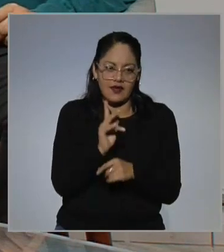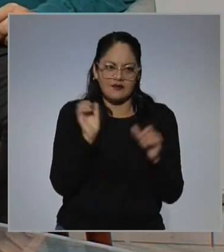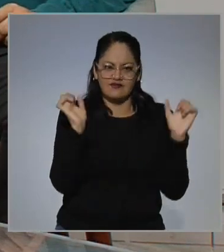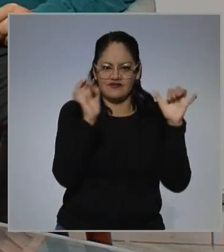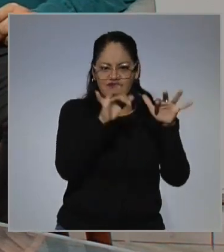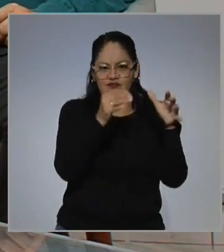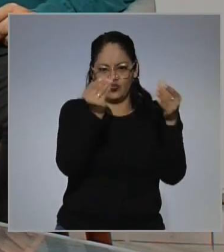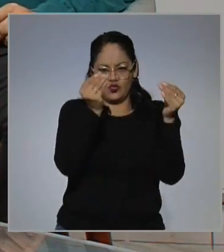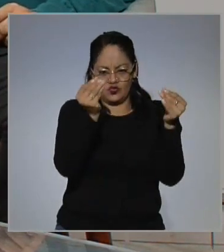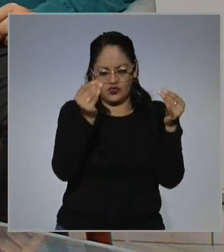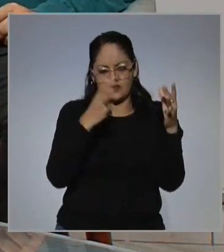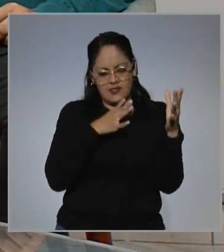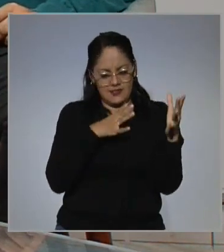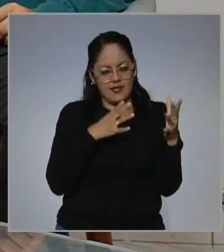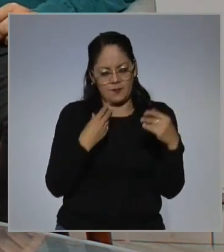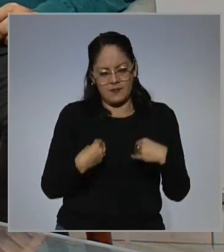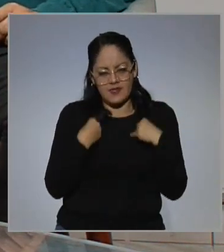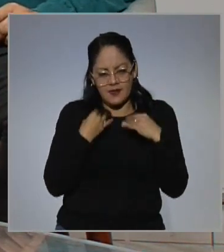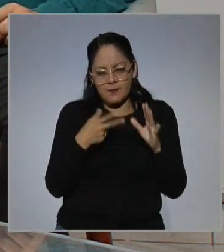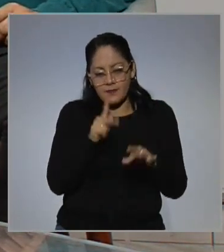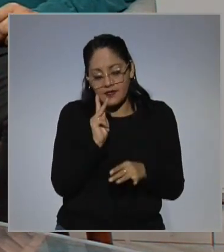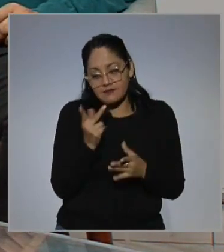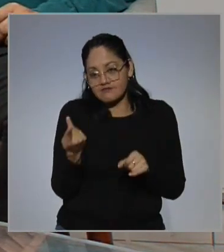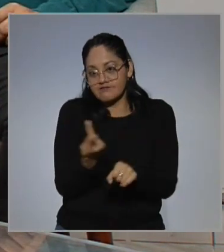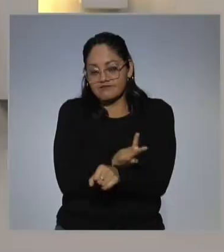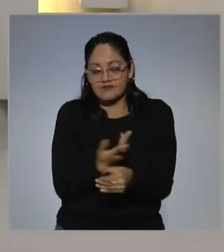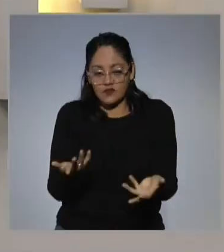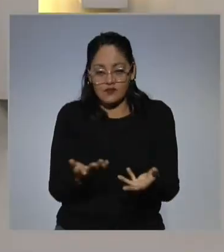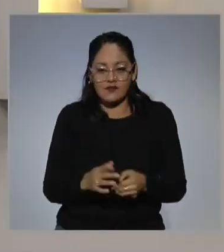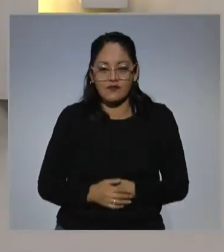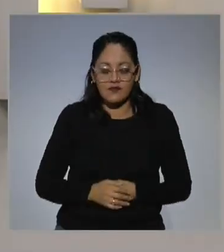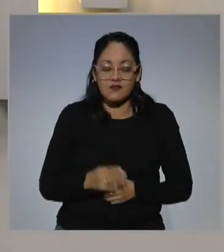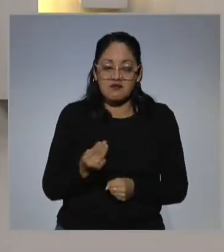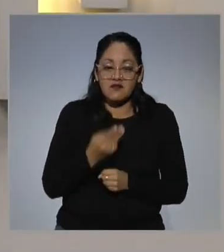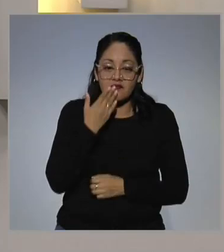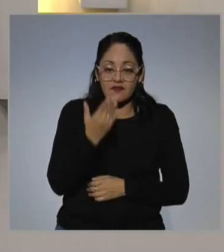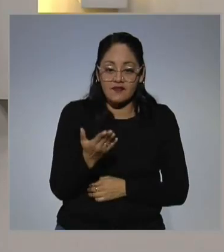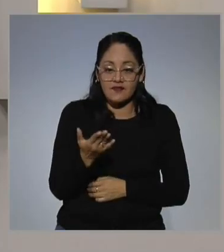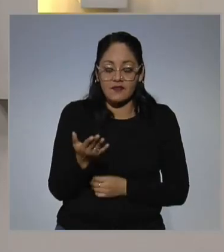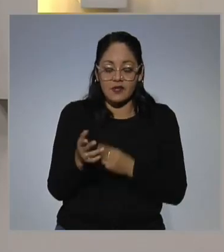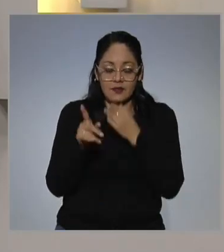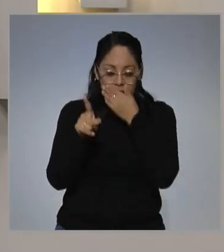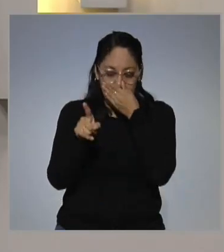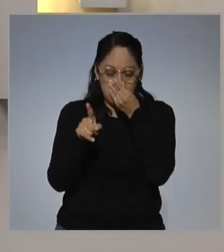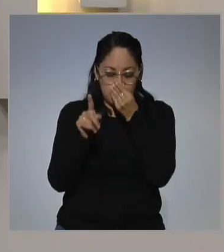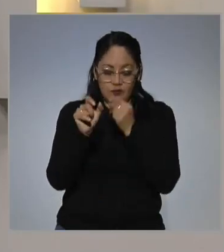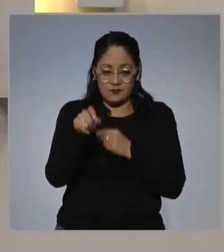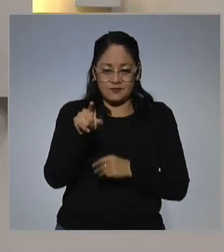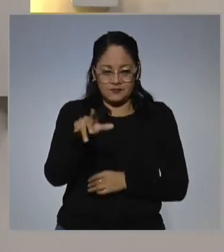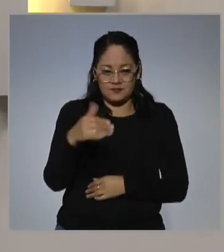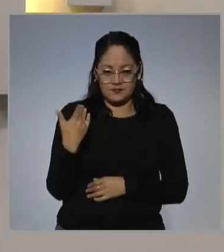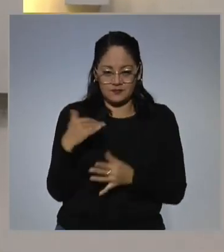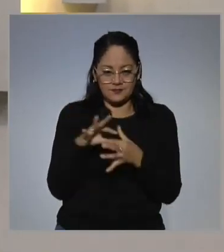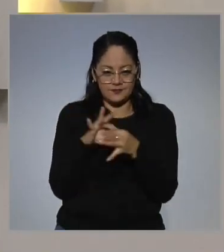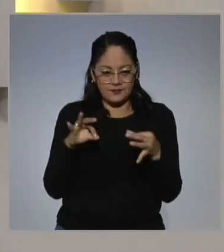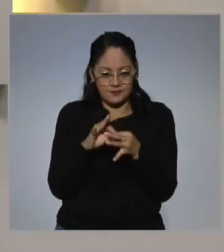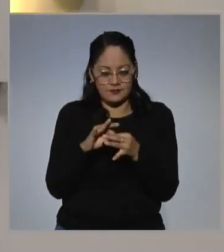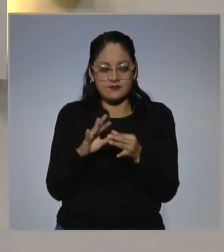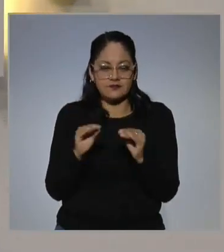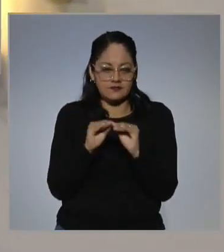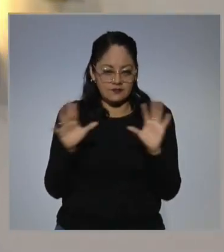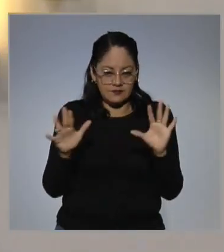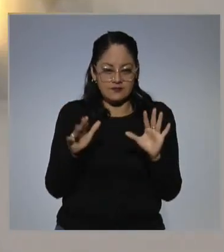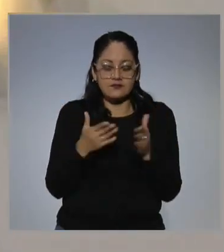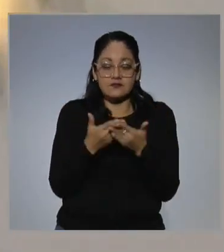estaba. Claro. ¿no? Pero, ¿qué pasó? Sí, muy bien, pues ahí vemos y retomamos lo que ustedes nos están compartiendo. Por